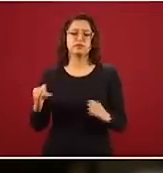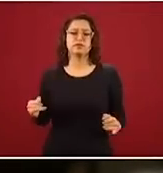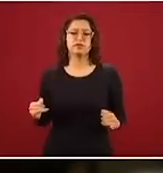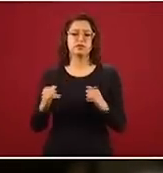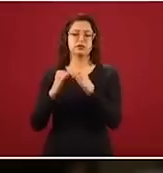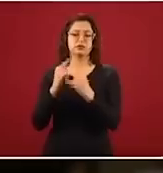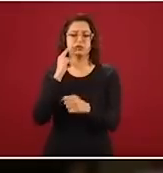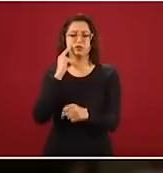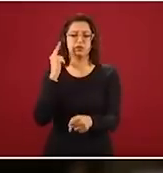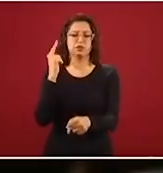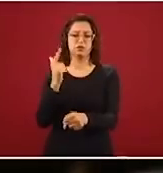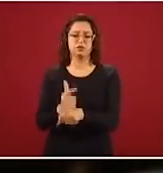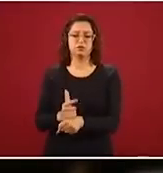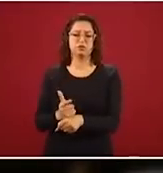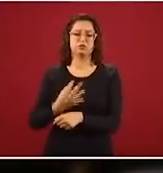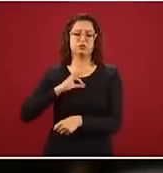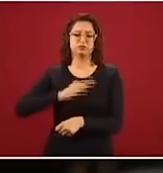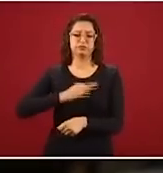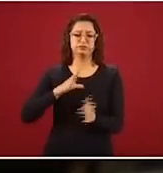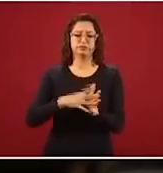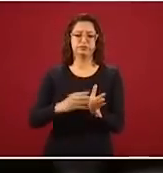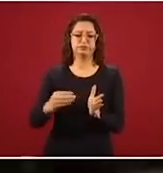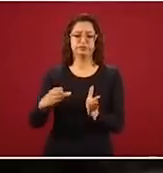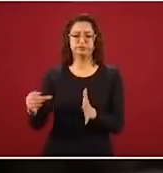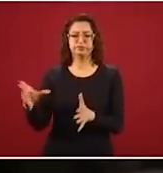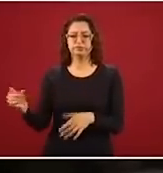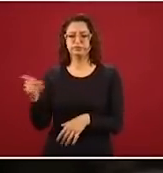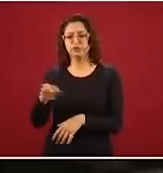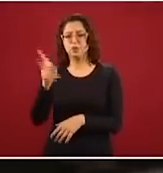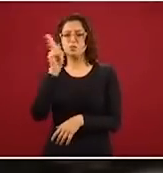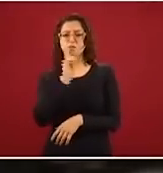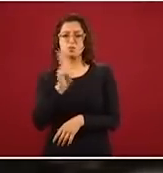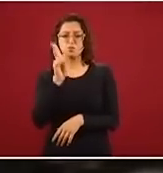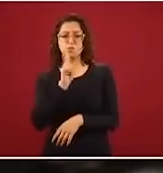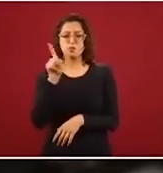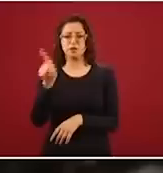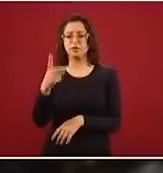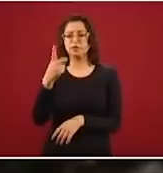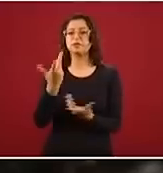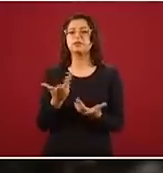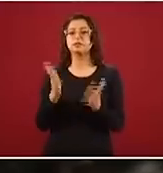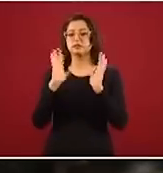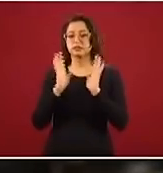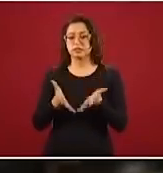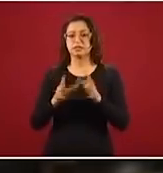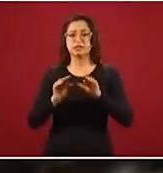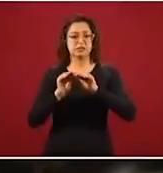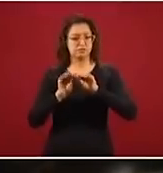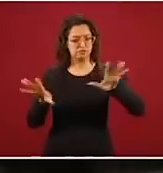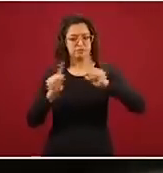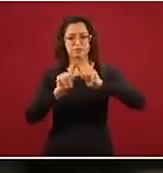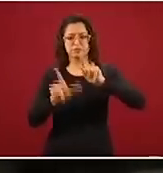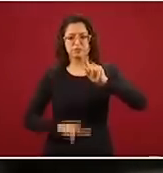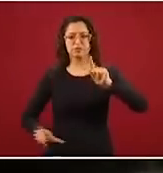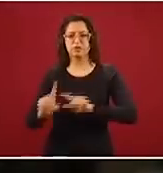Diagnóstico y Referencia Epidemiológicos, ya nos informaron que se va a distribuir en el territorio